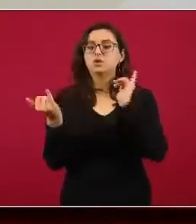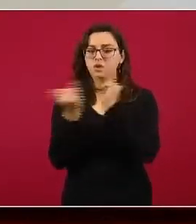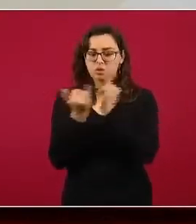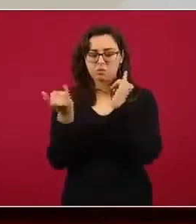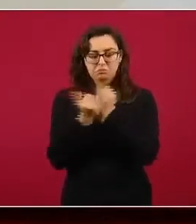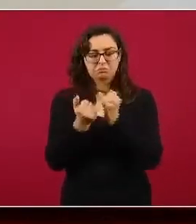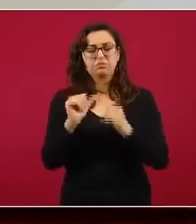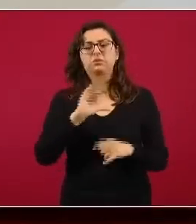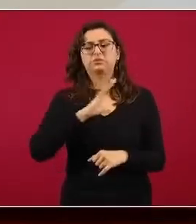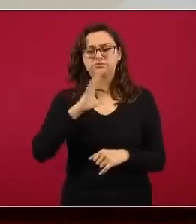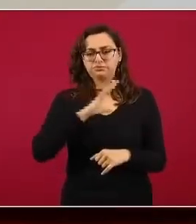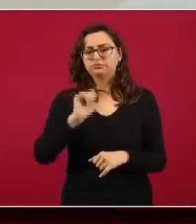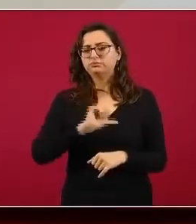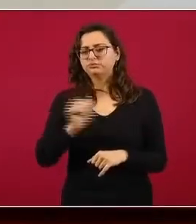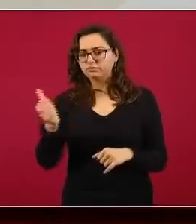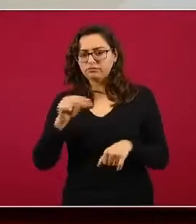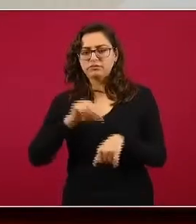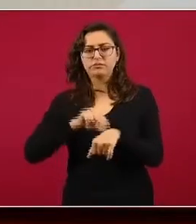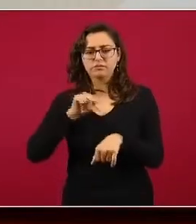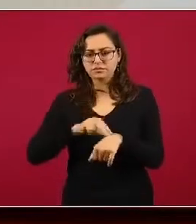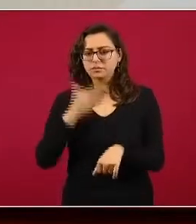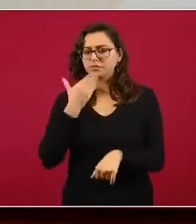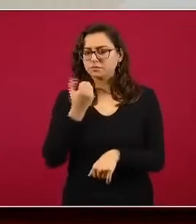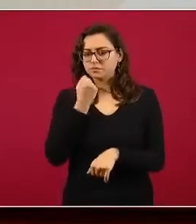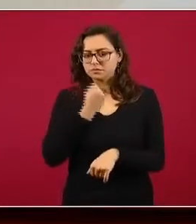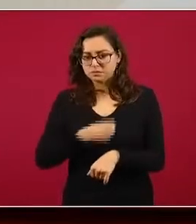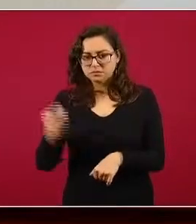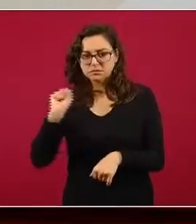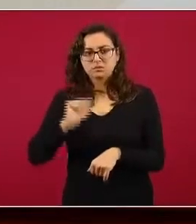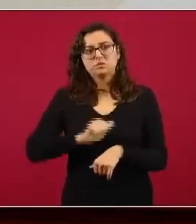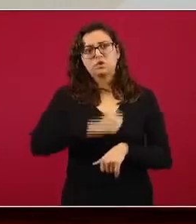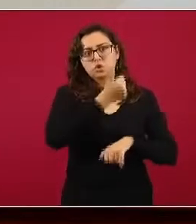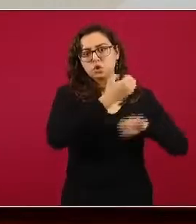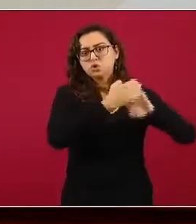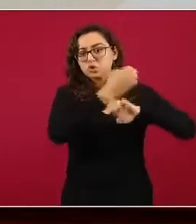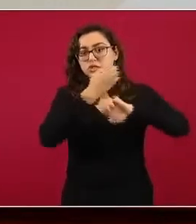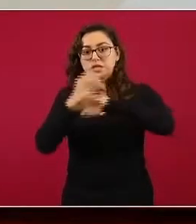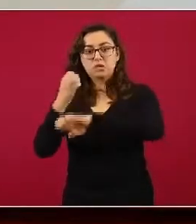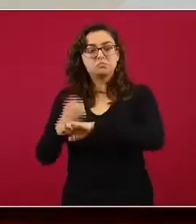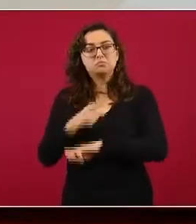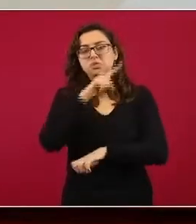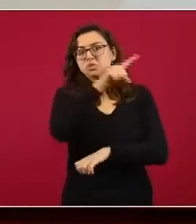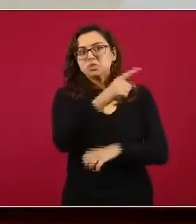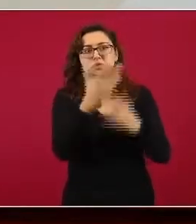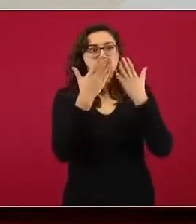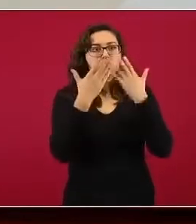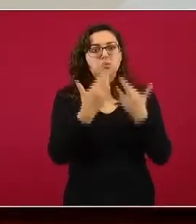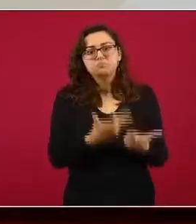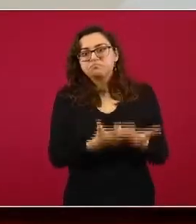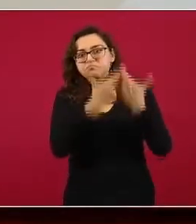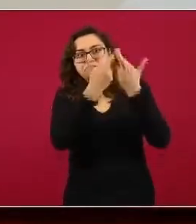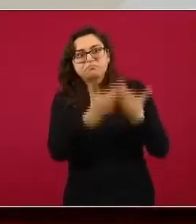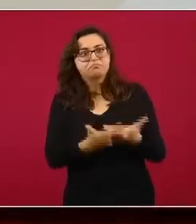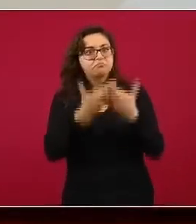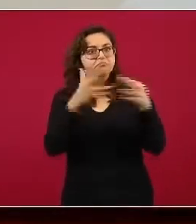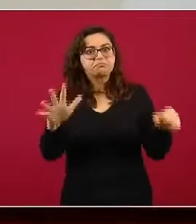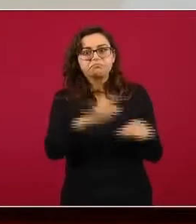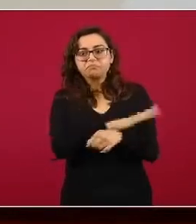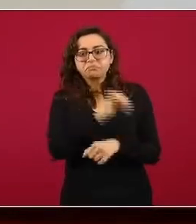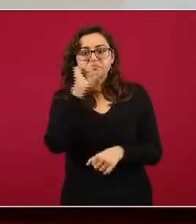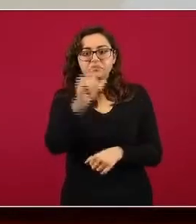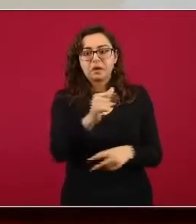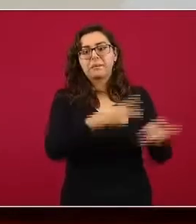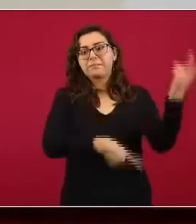con personal capacitado, especializado de entidades que en este momento no tienen una saturación importante. Ellos